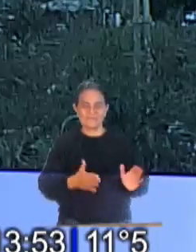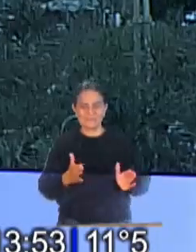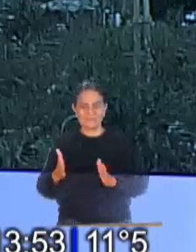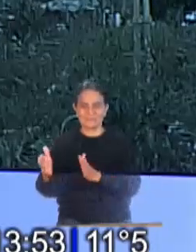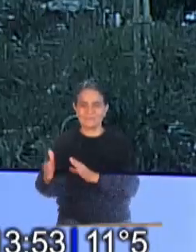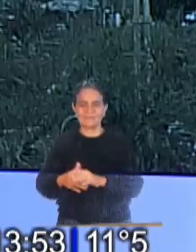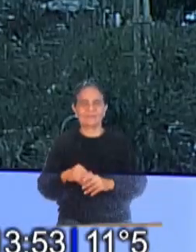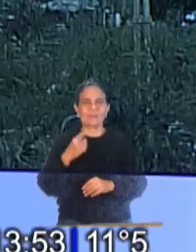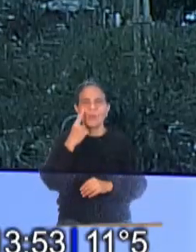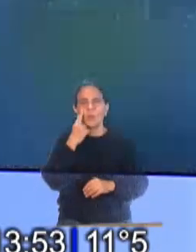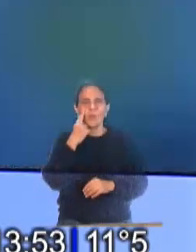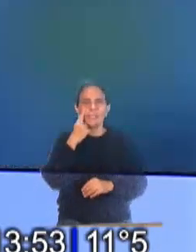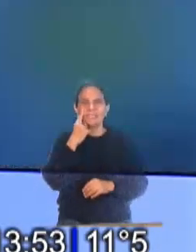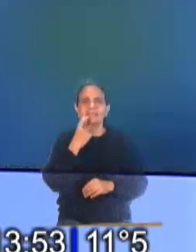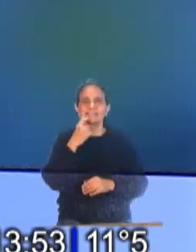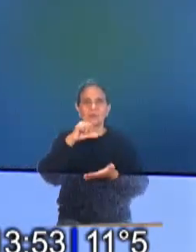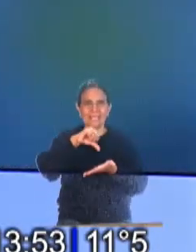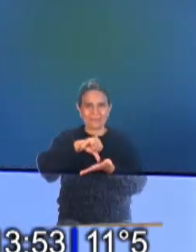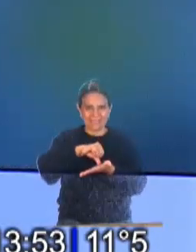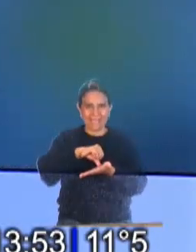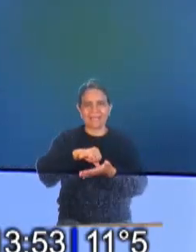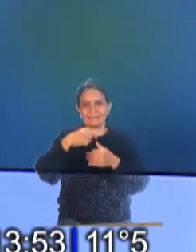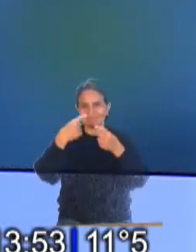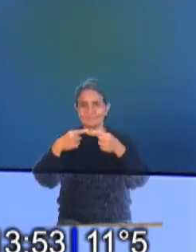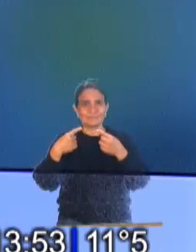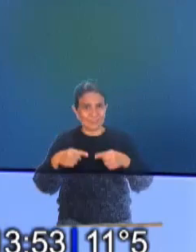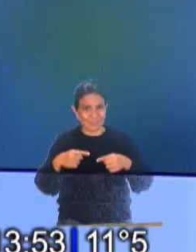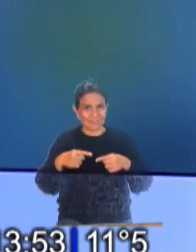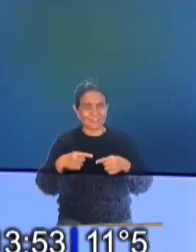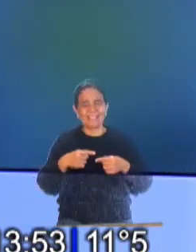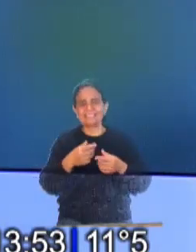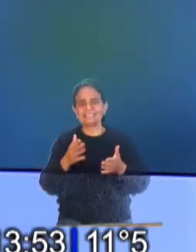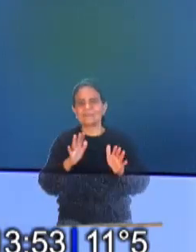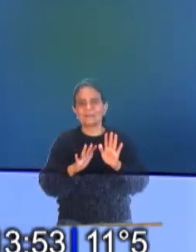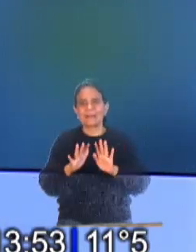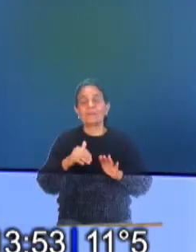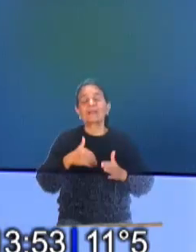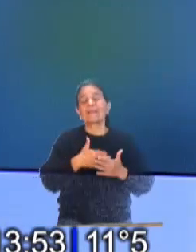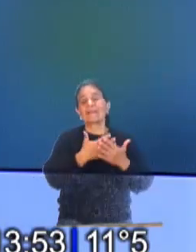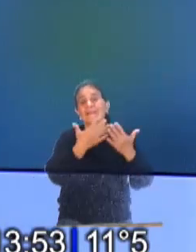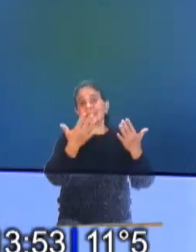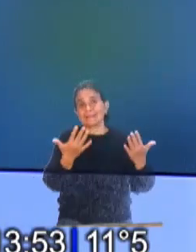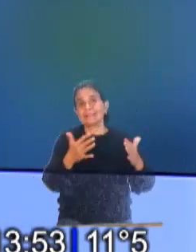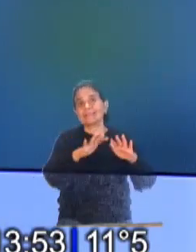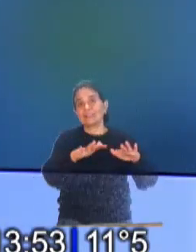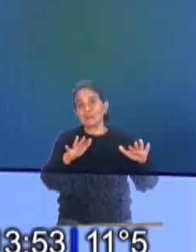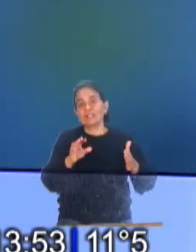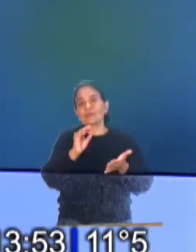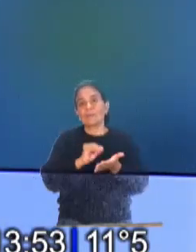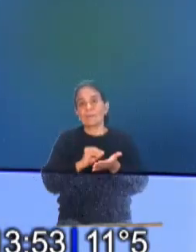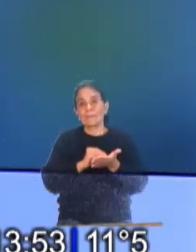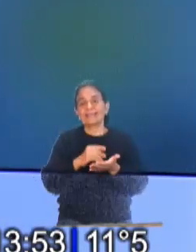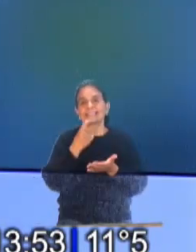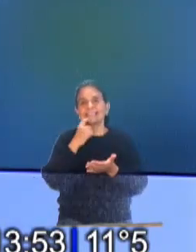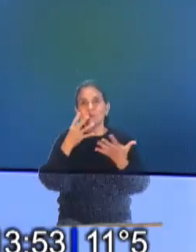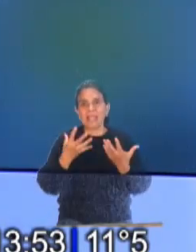El municipio capitalino lleva adelante una serie de actividades para conmemorar el Día de las Infancias y también un nuevo aniversario de San Luis.